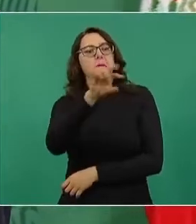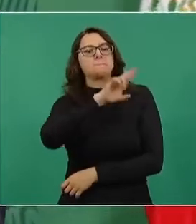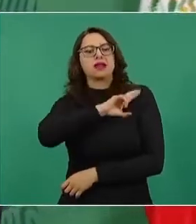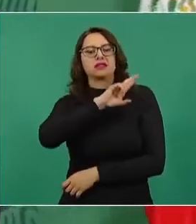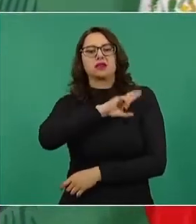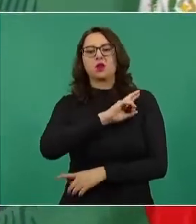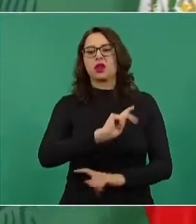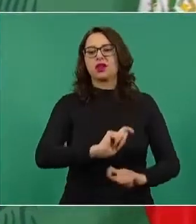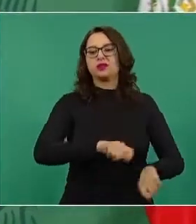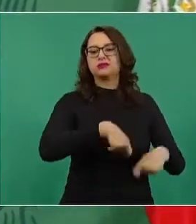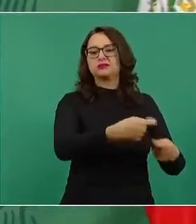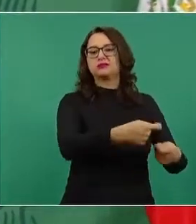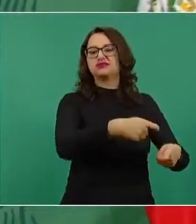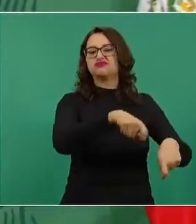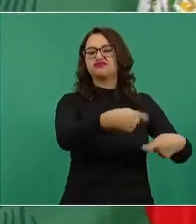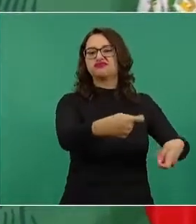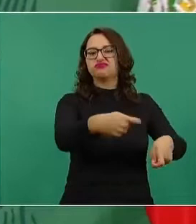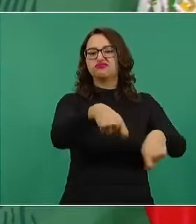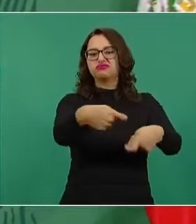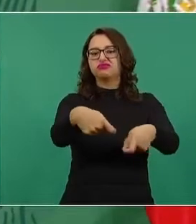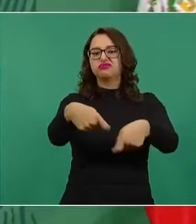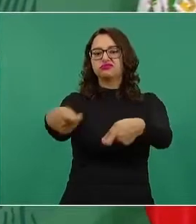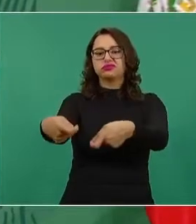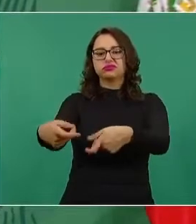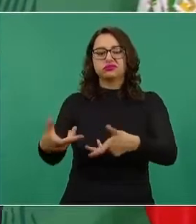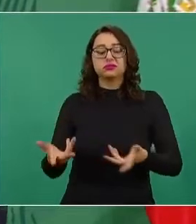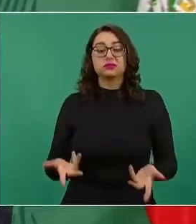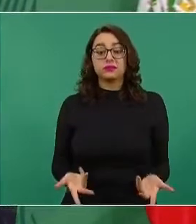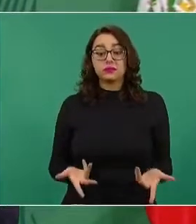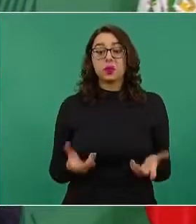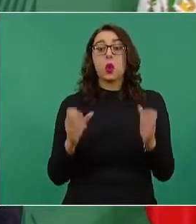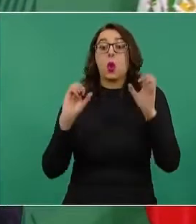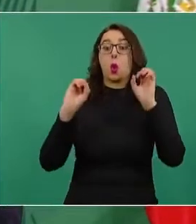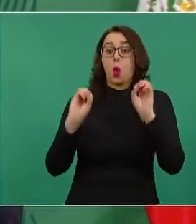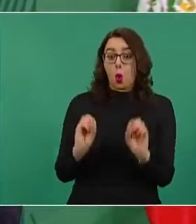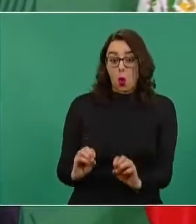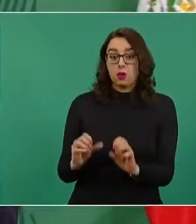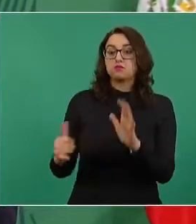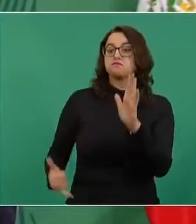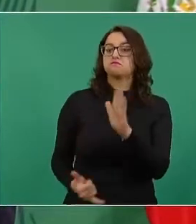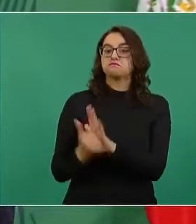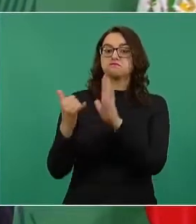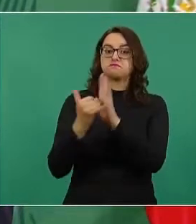o hacer obras con crédito,